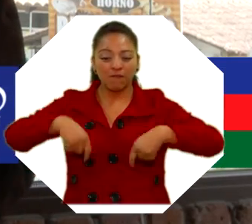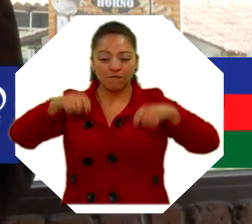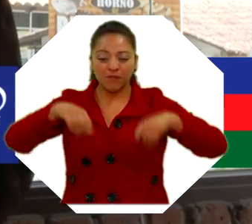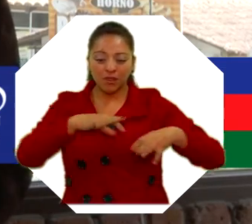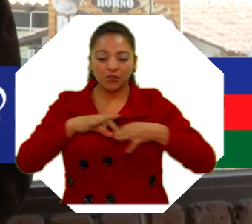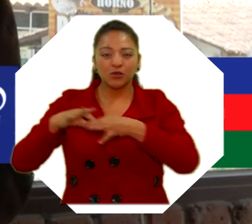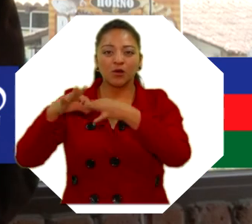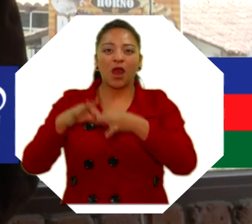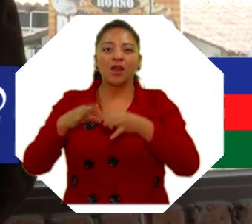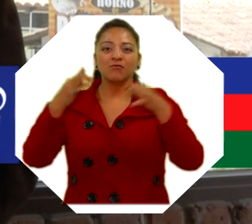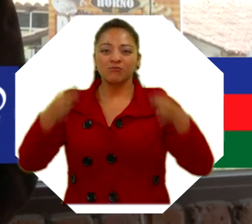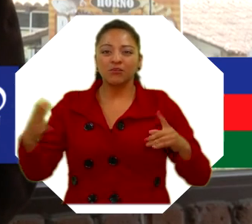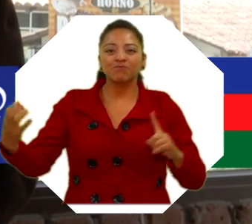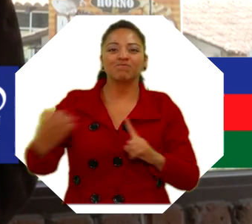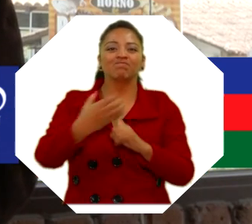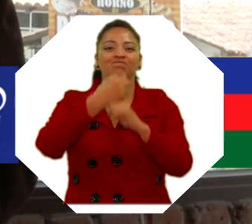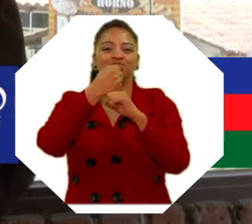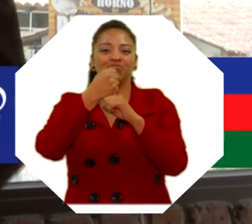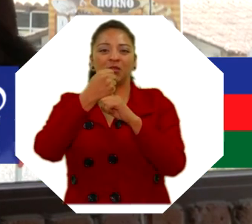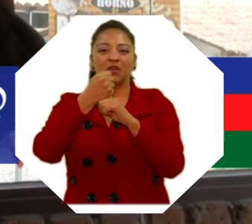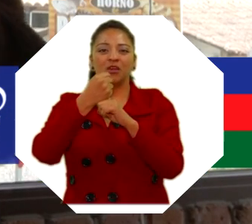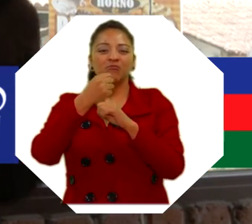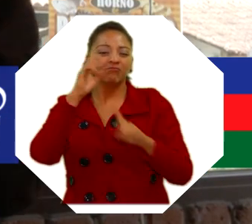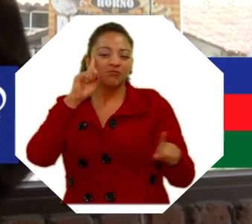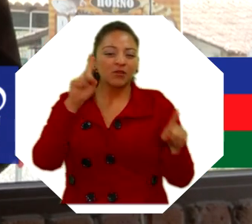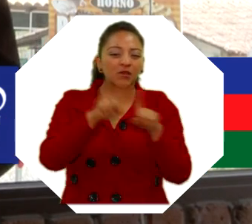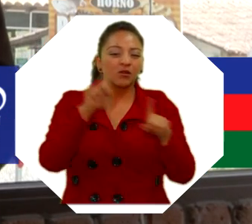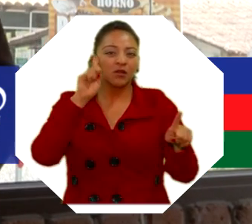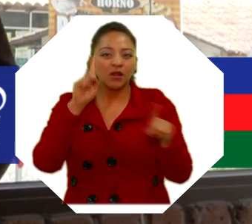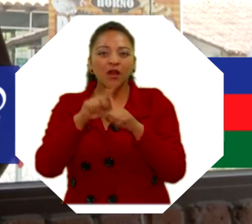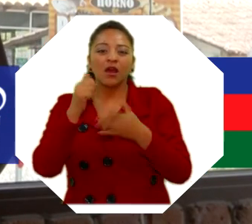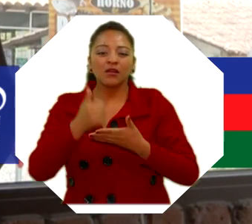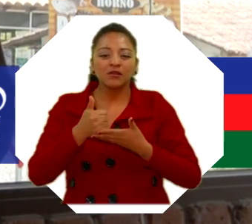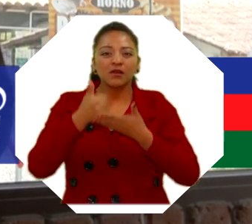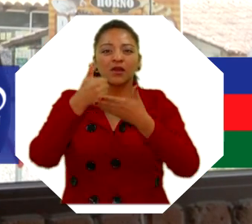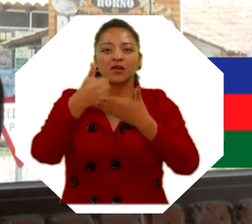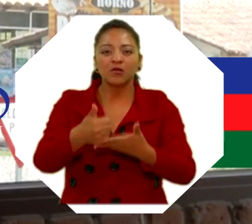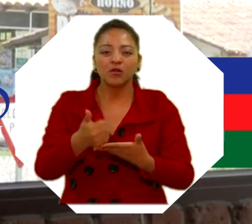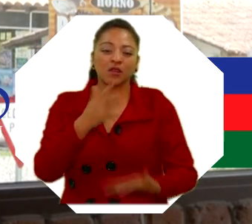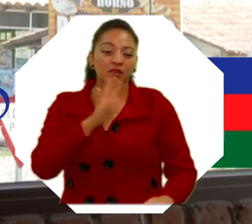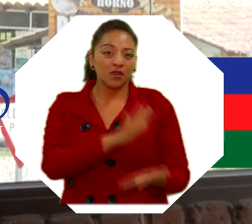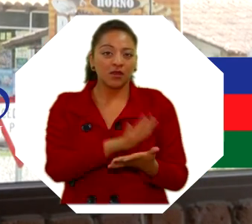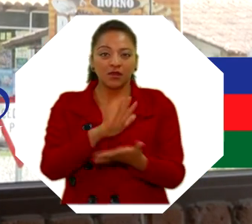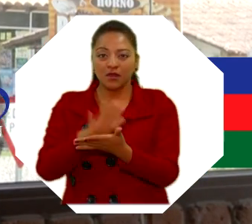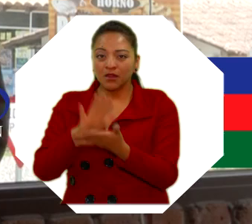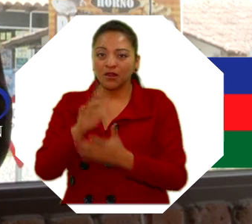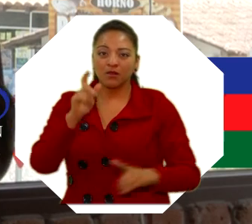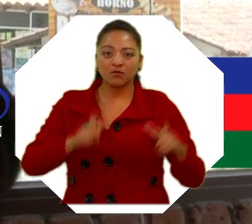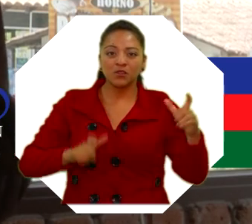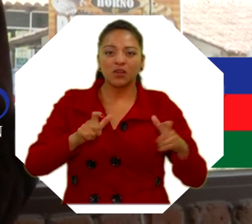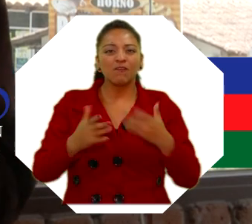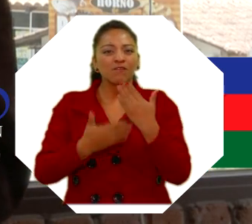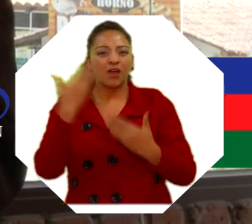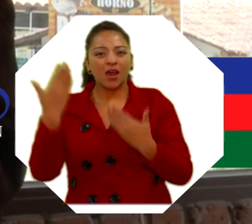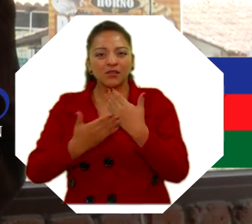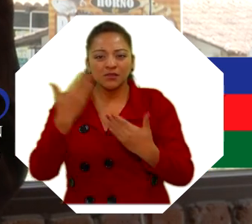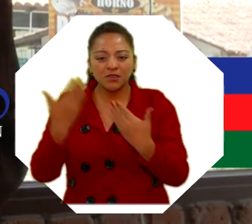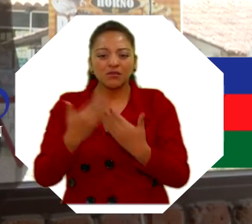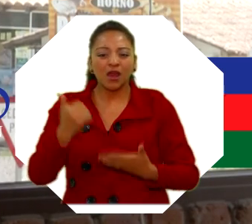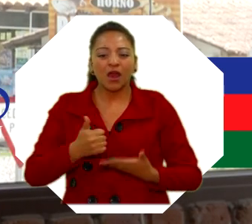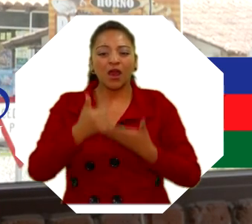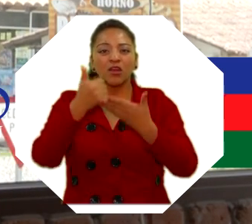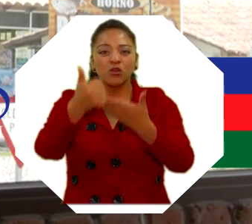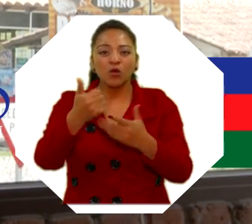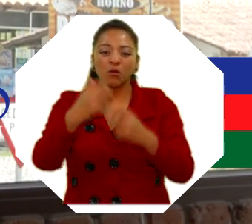firma de este importante convenio que va a solventar pues la tranquilidad, la facilidad para